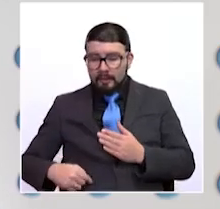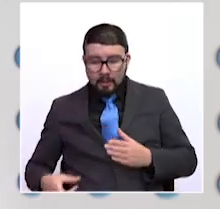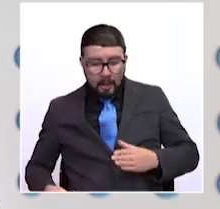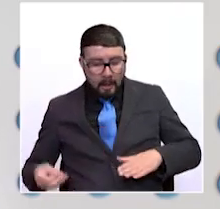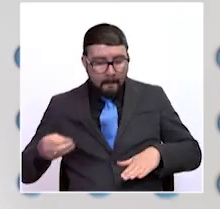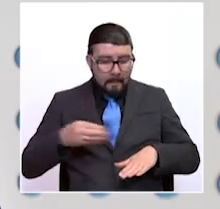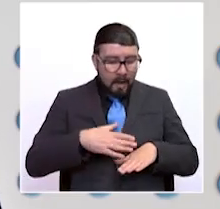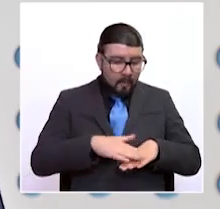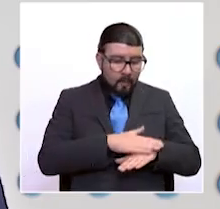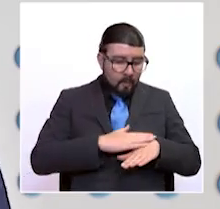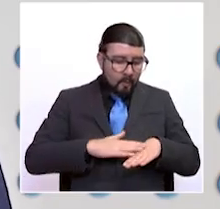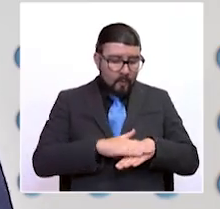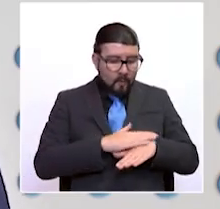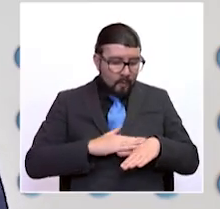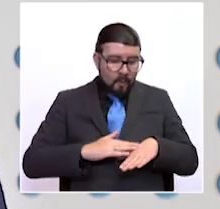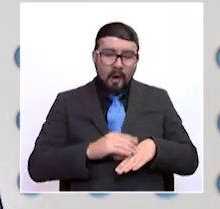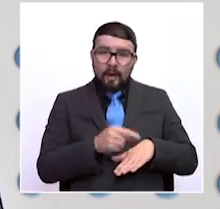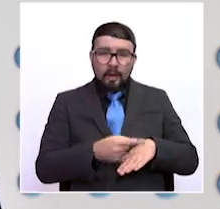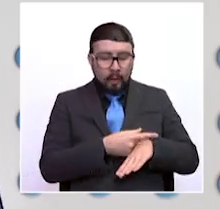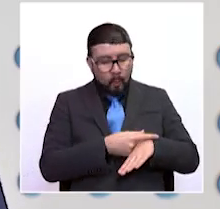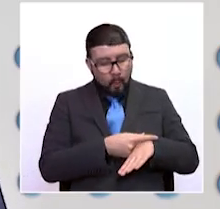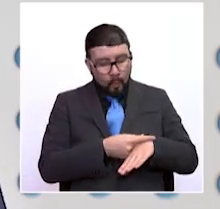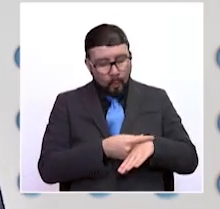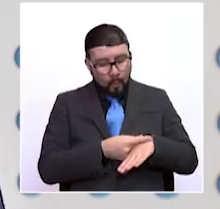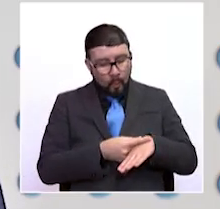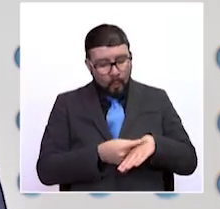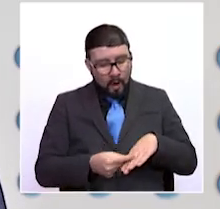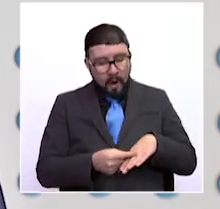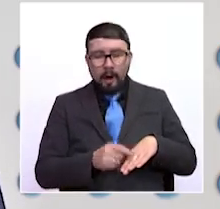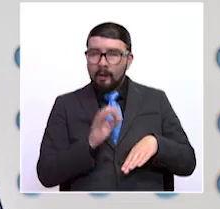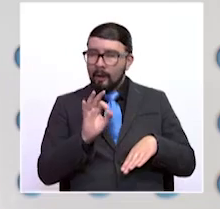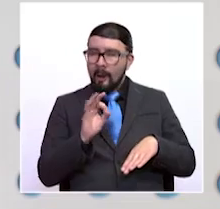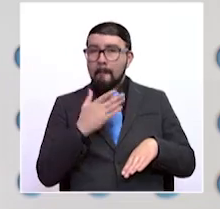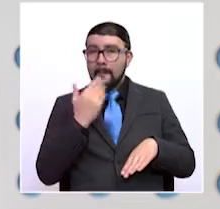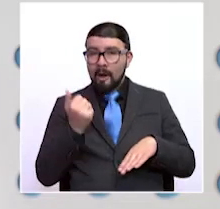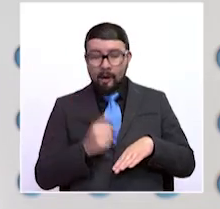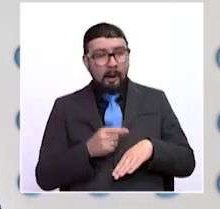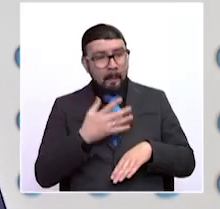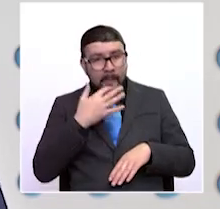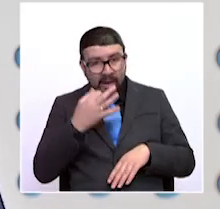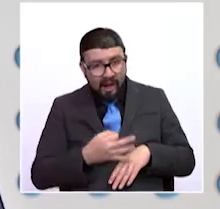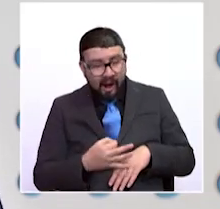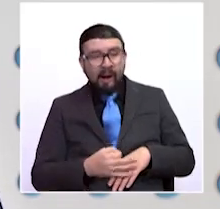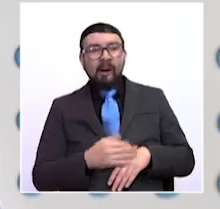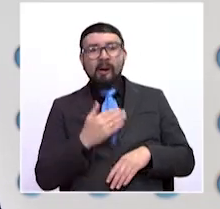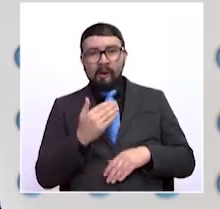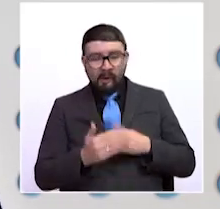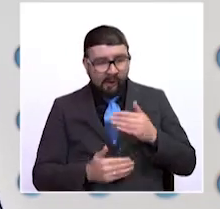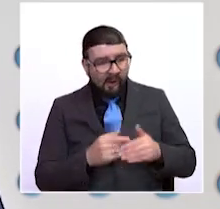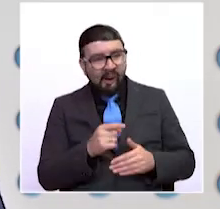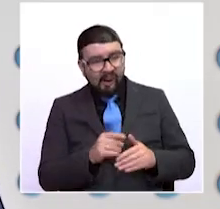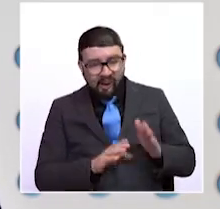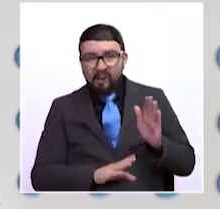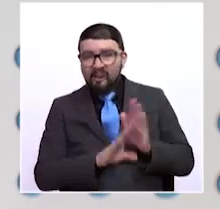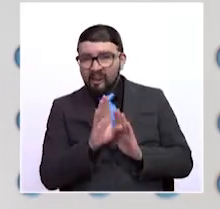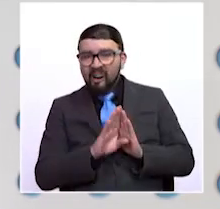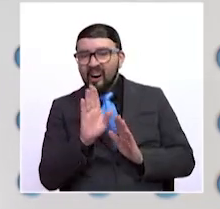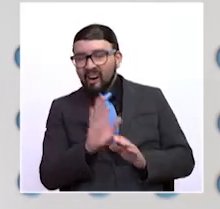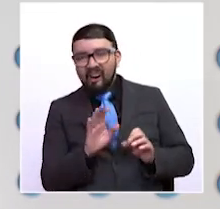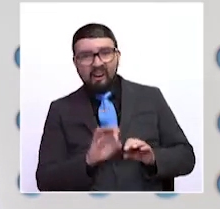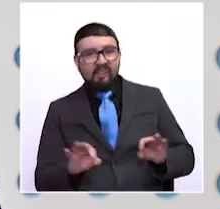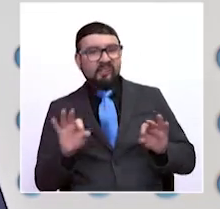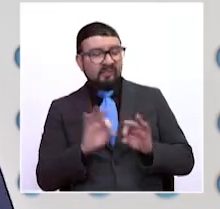donde existe la cicatriz, para mejorar la cicatriz. Y en verdad sí estamos obteniendo algo muy, muy